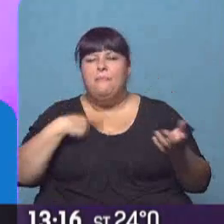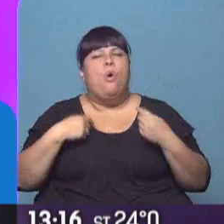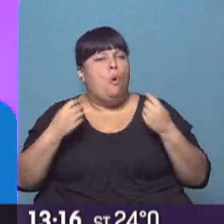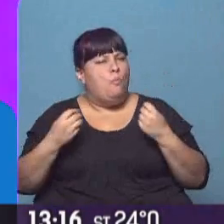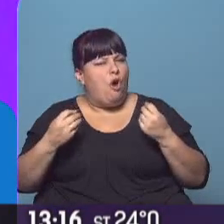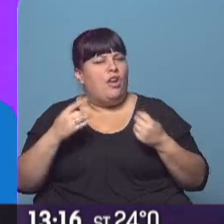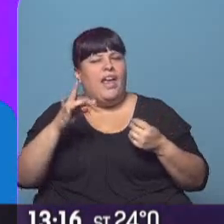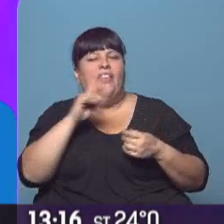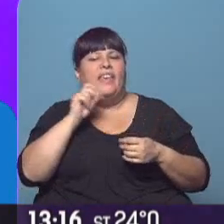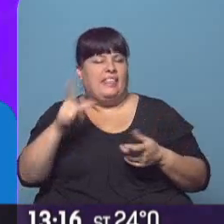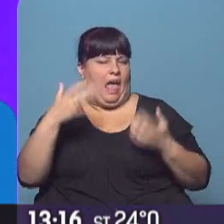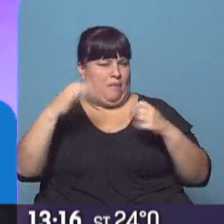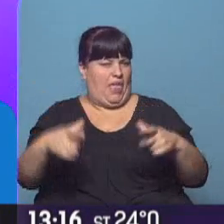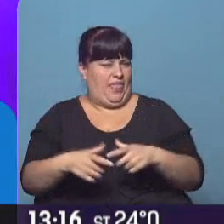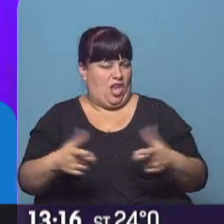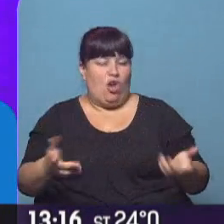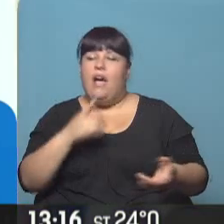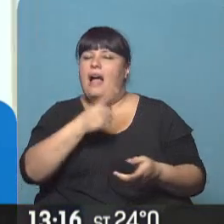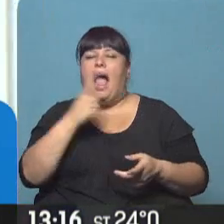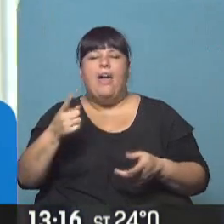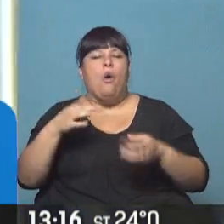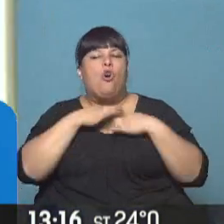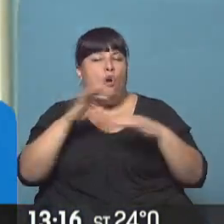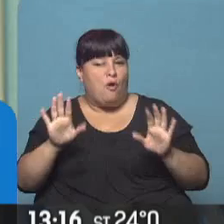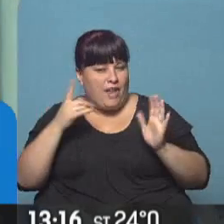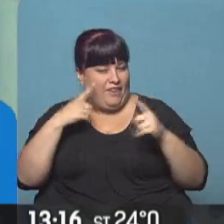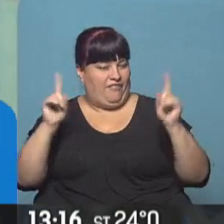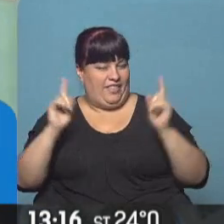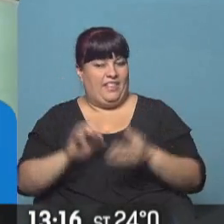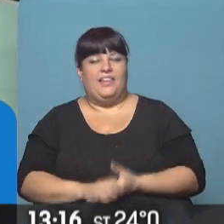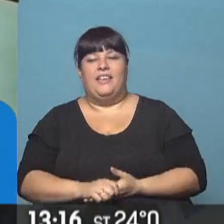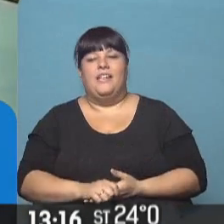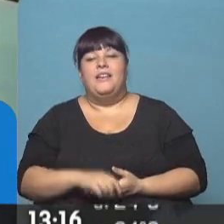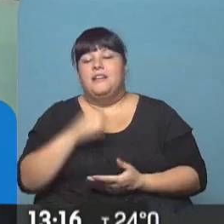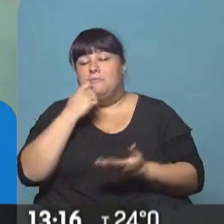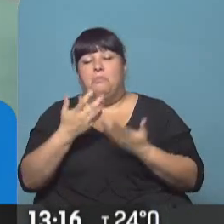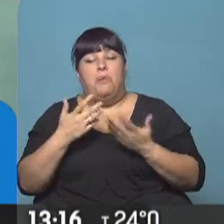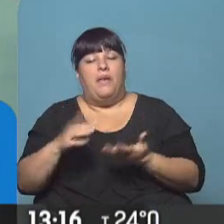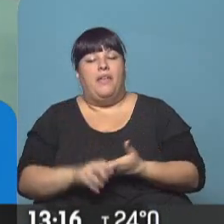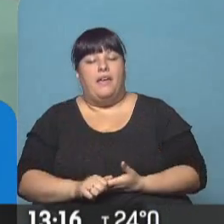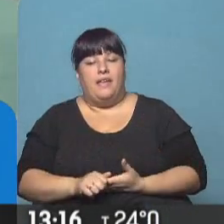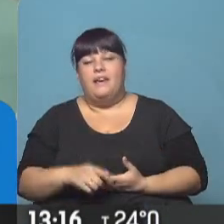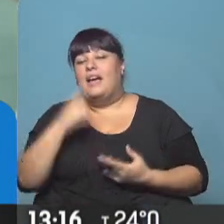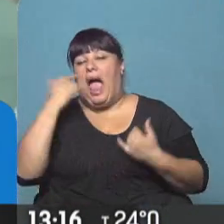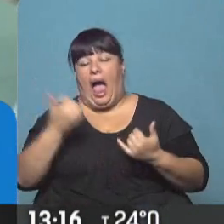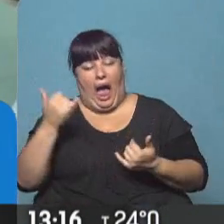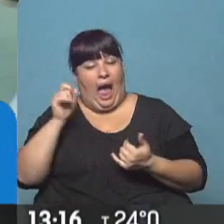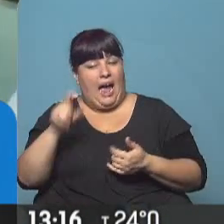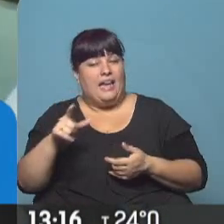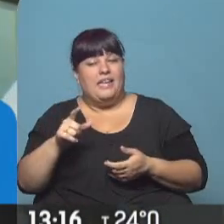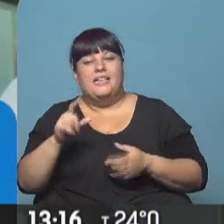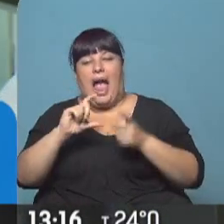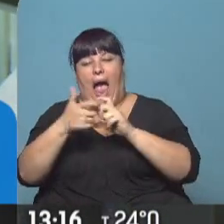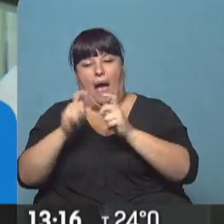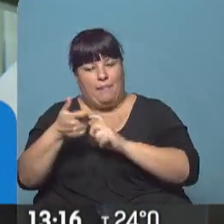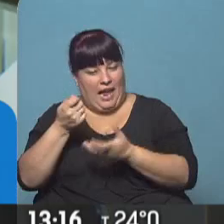qué digital siendo un vinilo? Cada uno va a poder tener la experiencia de ver que existe a su vez una